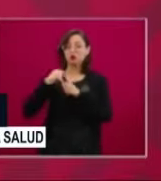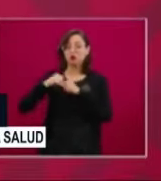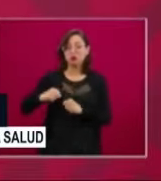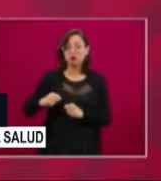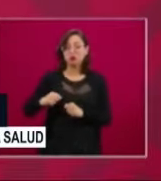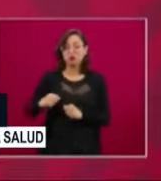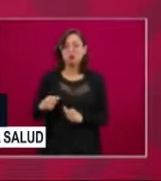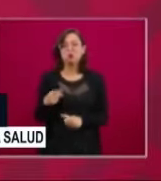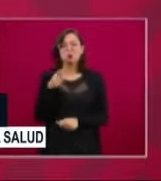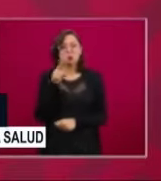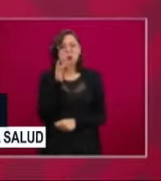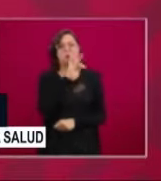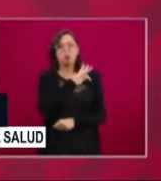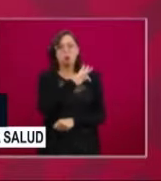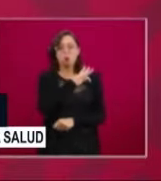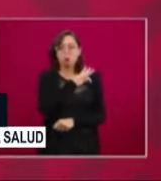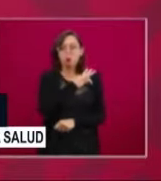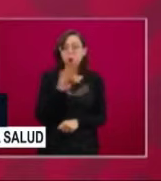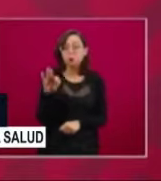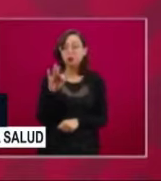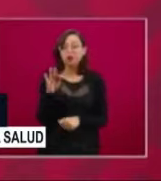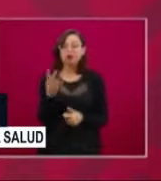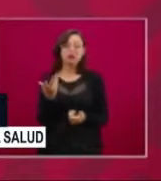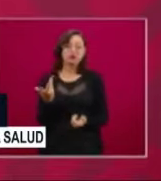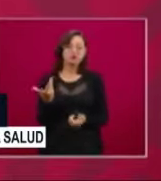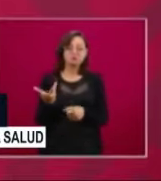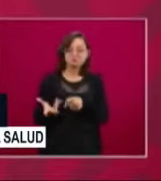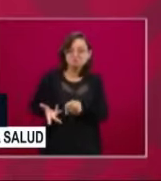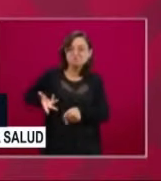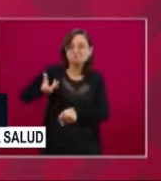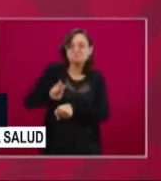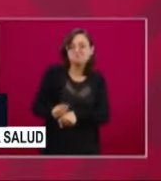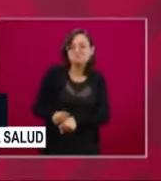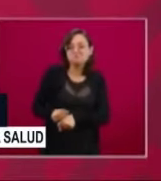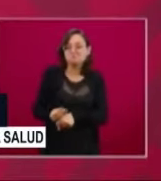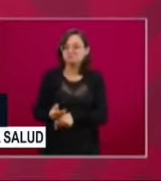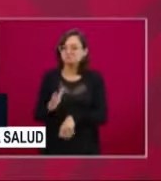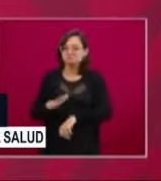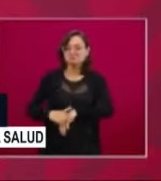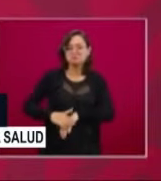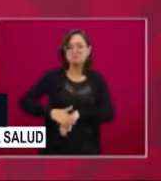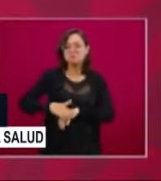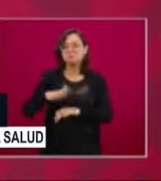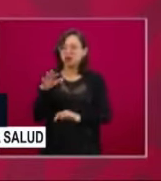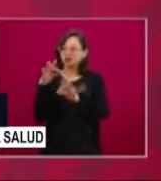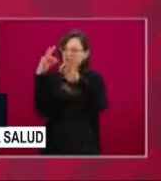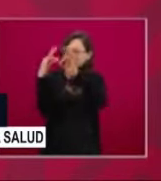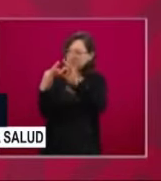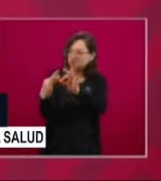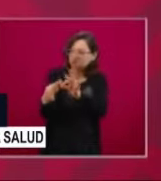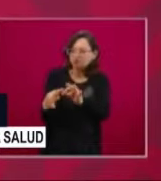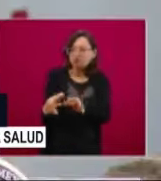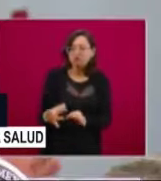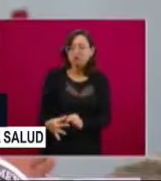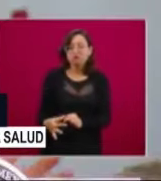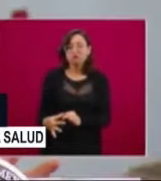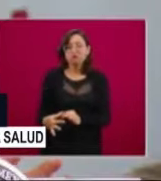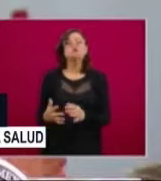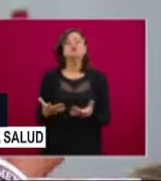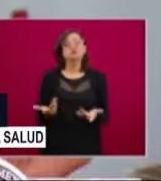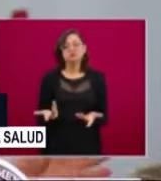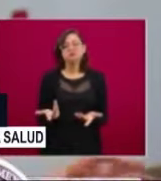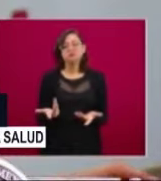hablar de que en méxico podemos al final de esta historia con arriba de 2200 personas muertas